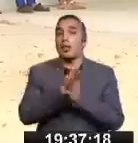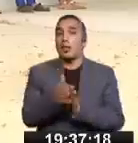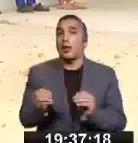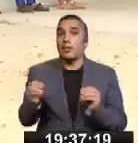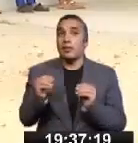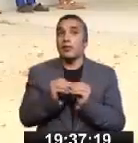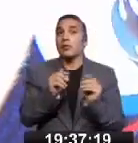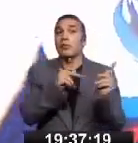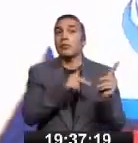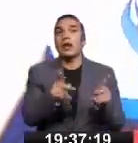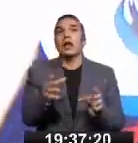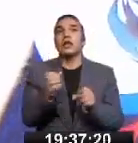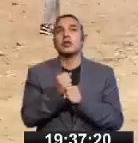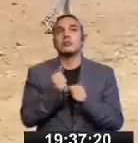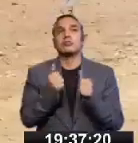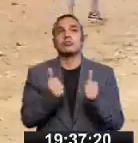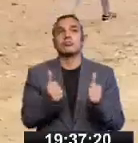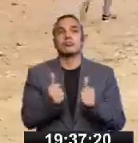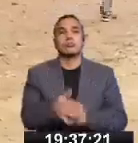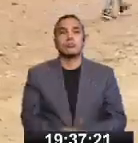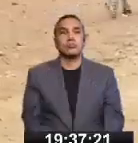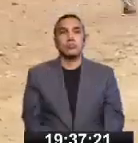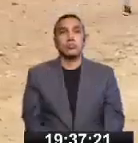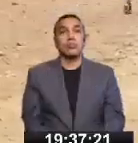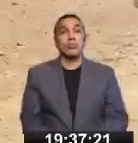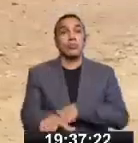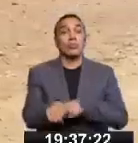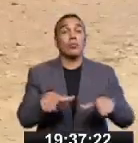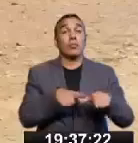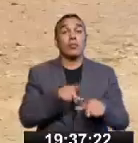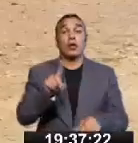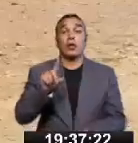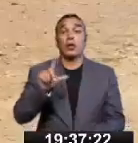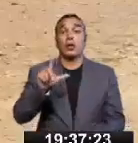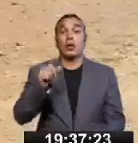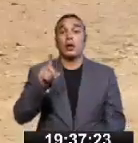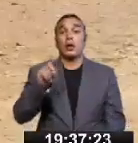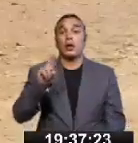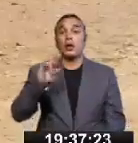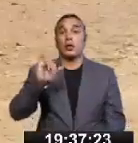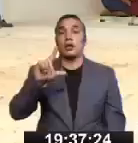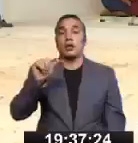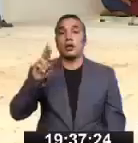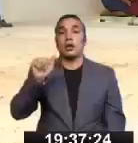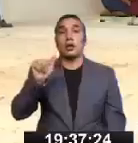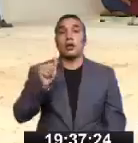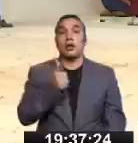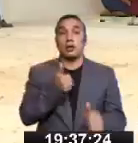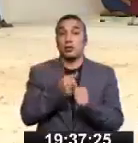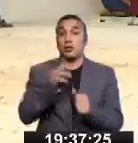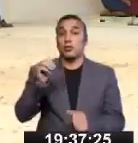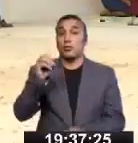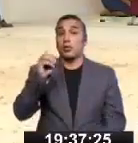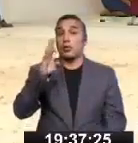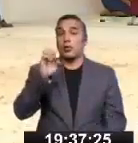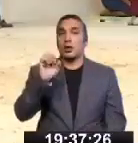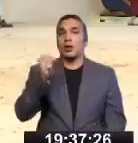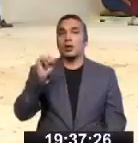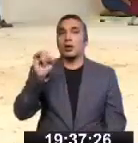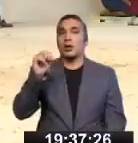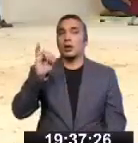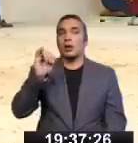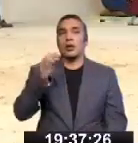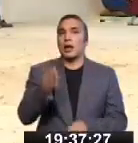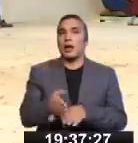con protocolos de bioseguridad en el sector de la ladrillera muy cercano y similar a monte sinaí decidieron